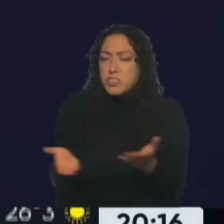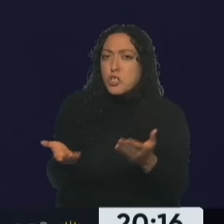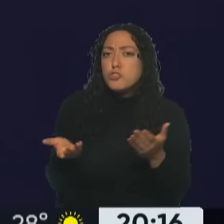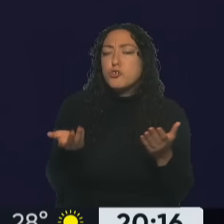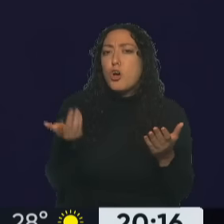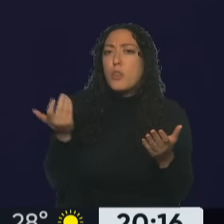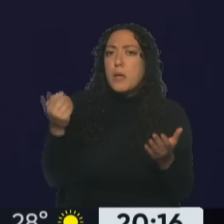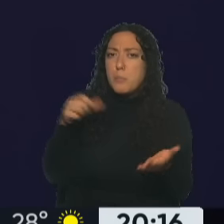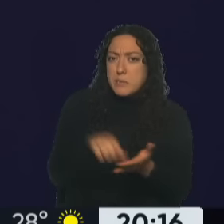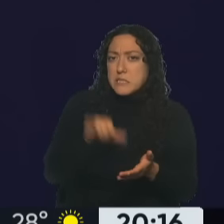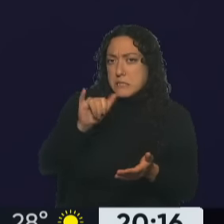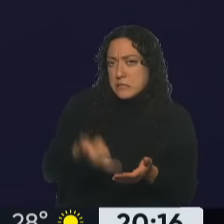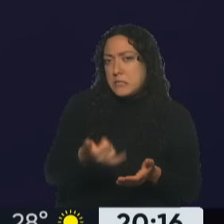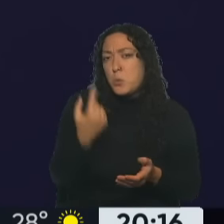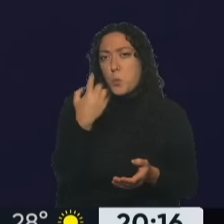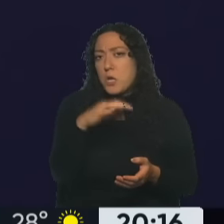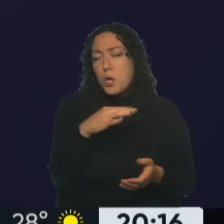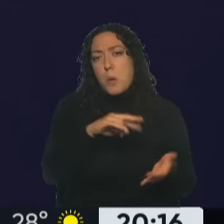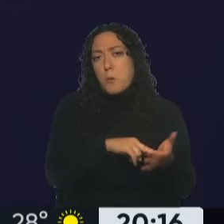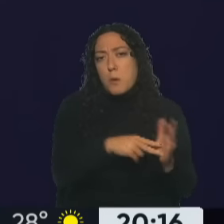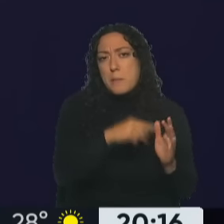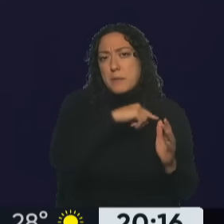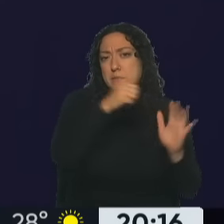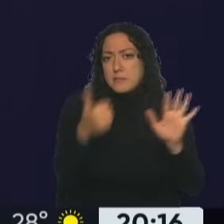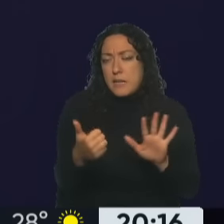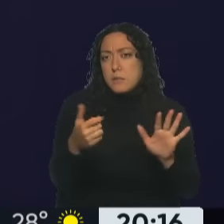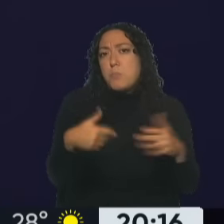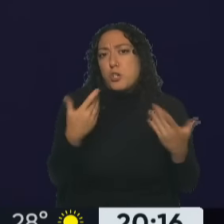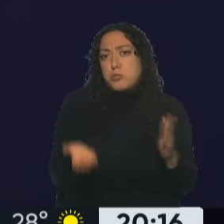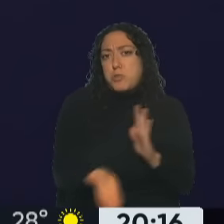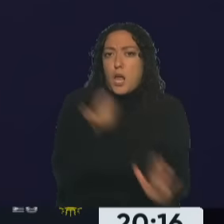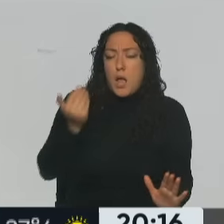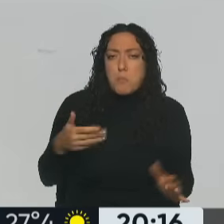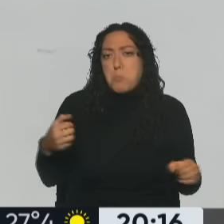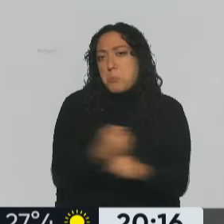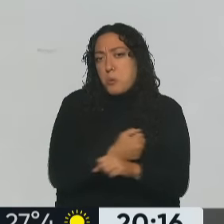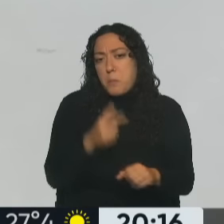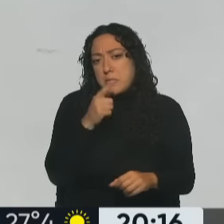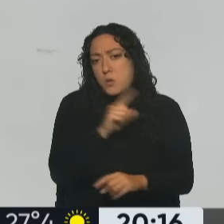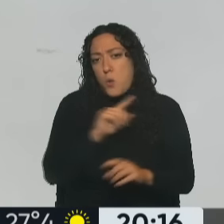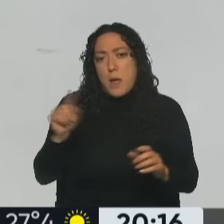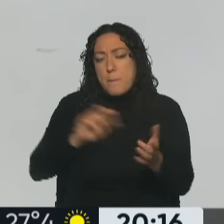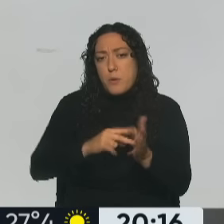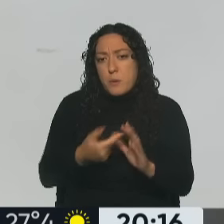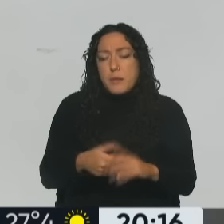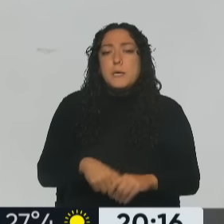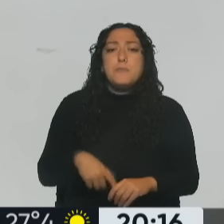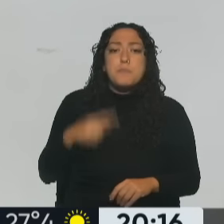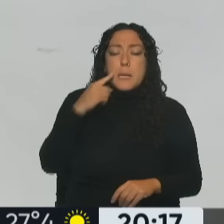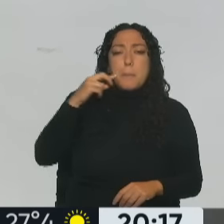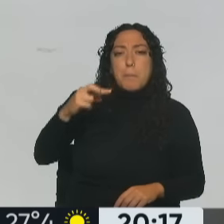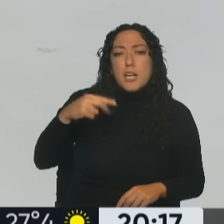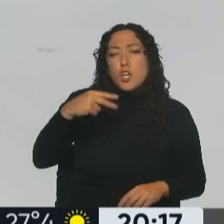para el país no veo ningún inconveniente en que se apruebe nocol gallo de IP